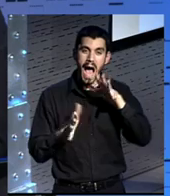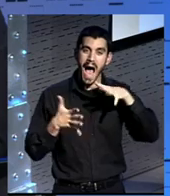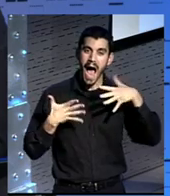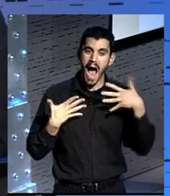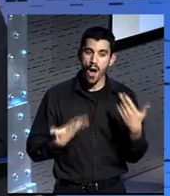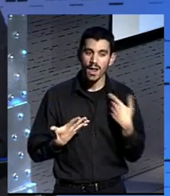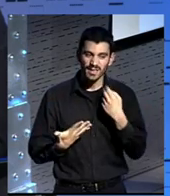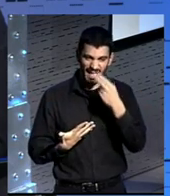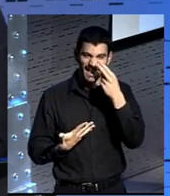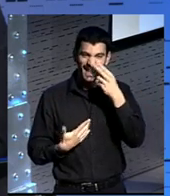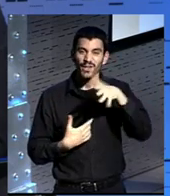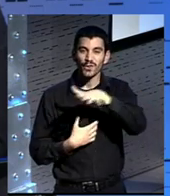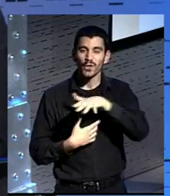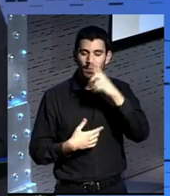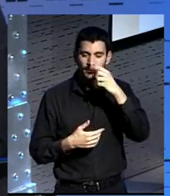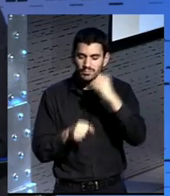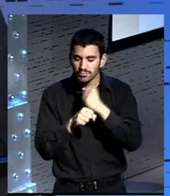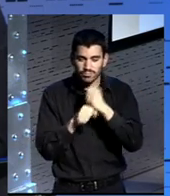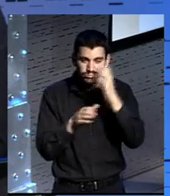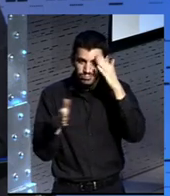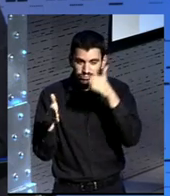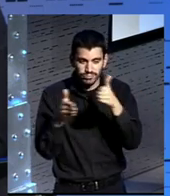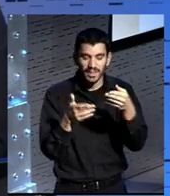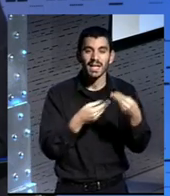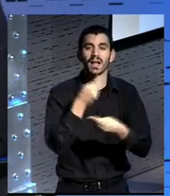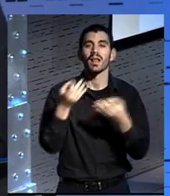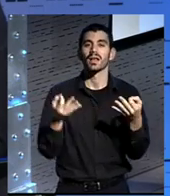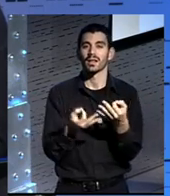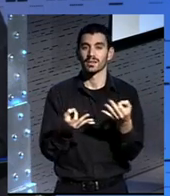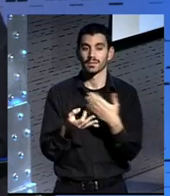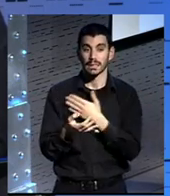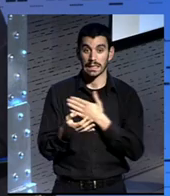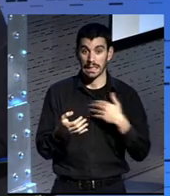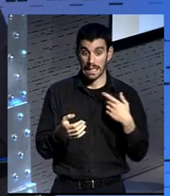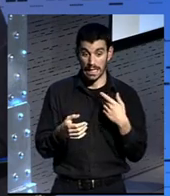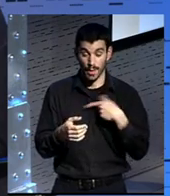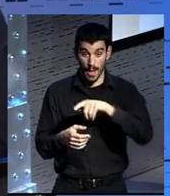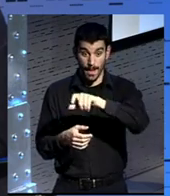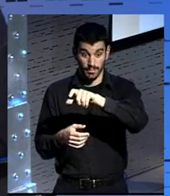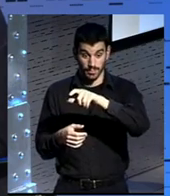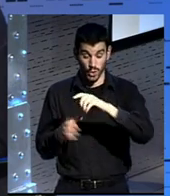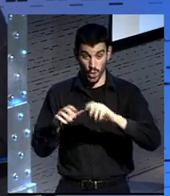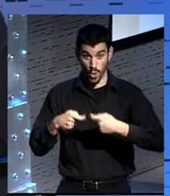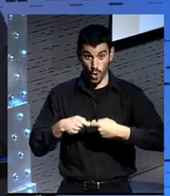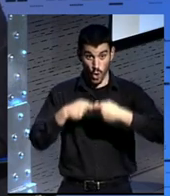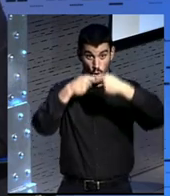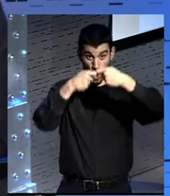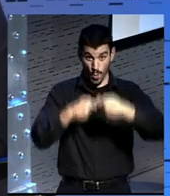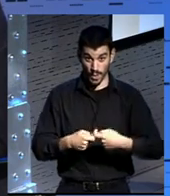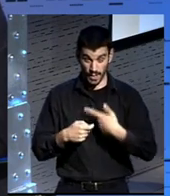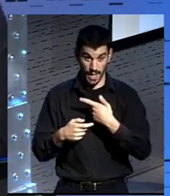nuestro interés es incluir en la comunidad a nuestros empleados, es decir, romper esas